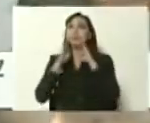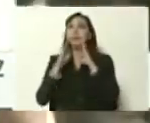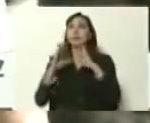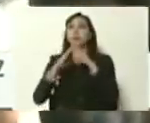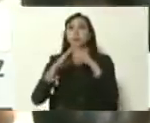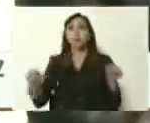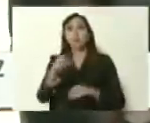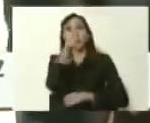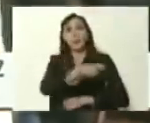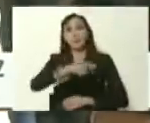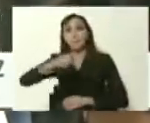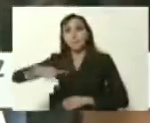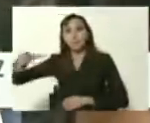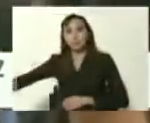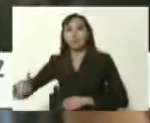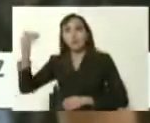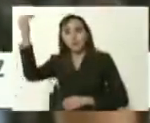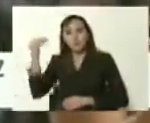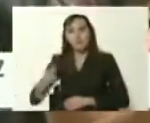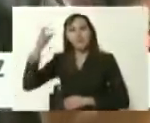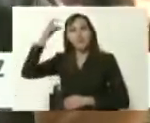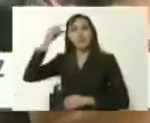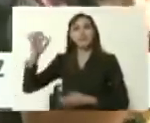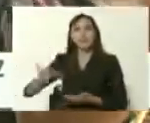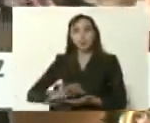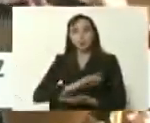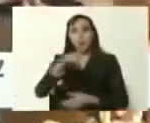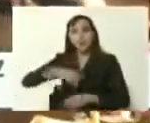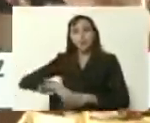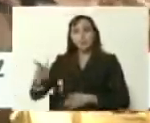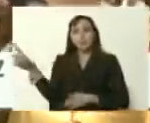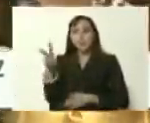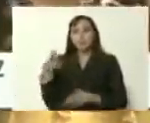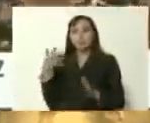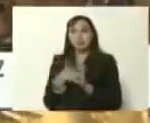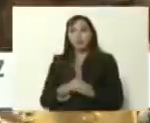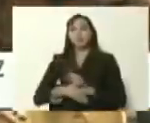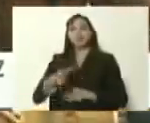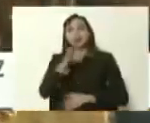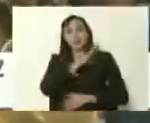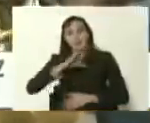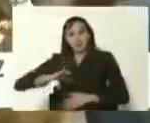todos. Vienen días de gloria para Venezuela de la mano de nuestro Señor Jesucristo.